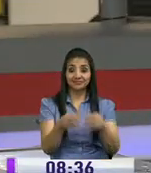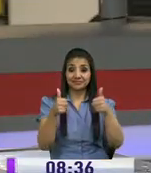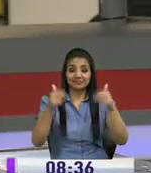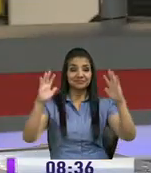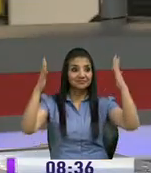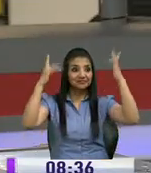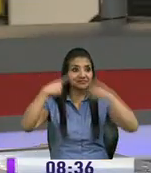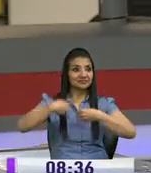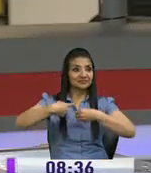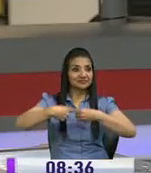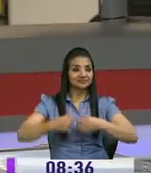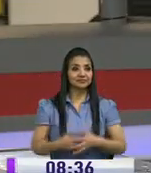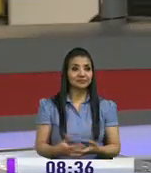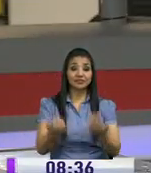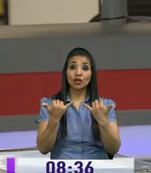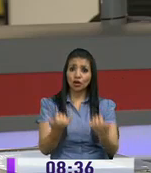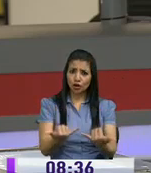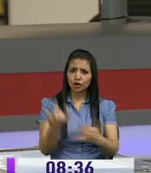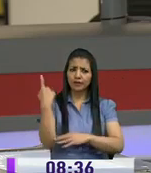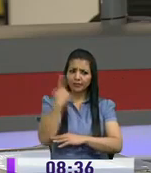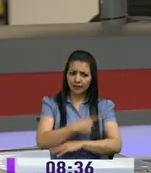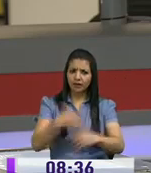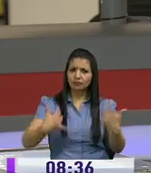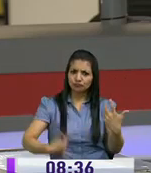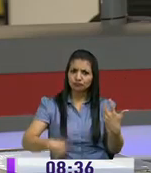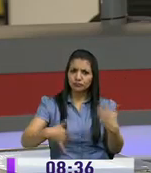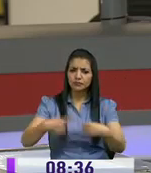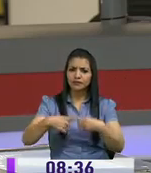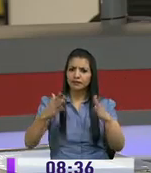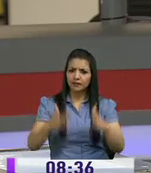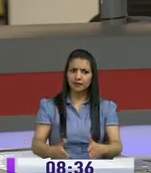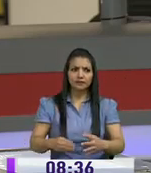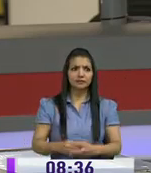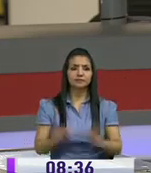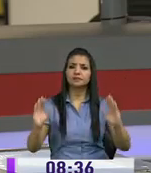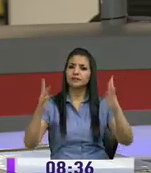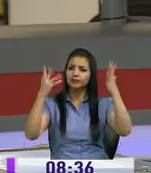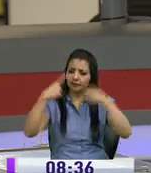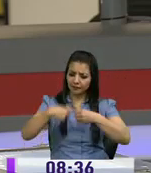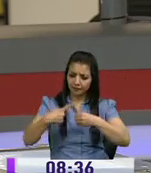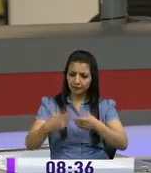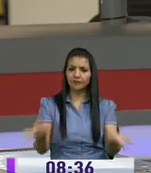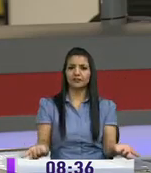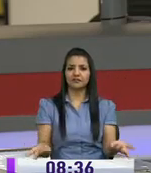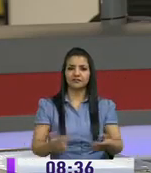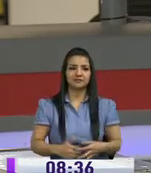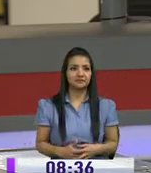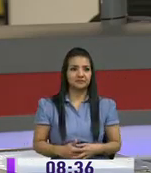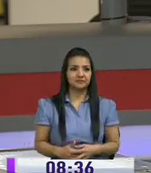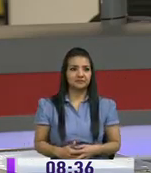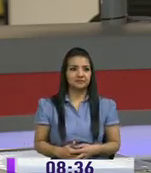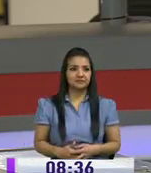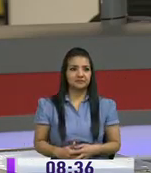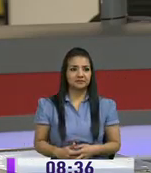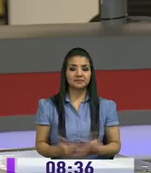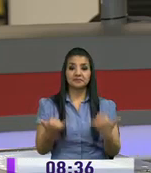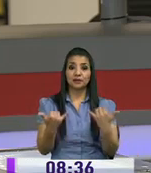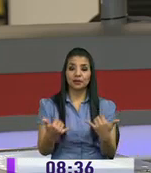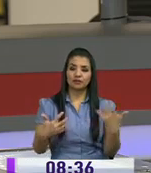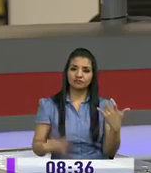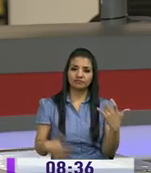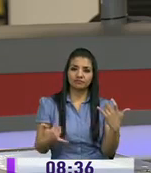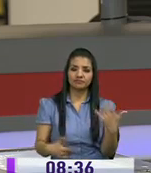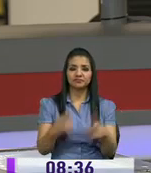Quito! Hoy es día de la serenata. O sea, hoy, eso, ¡a Quito! Hoy es día de la serenata y ahí